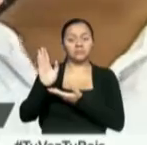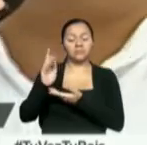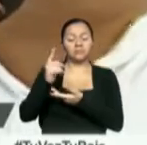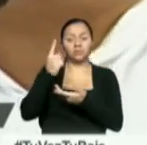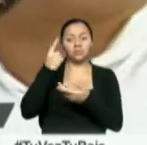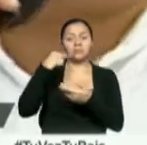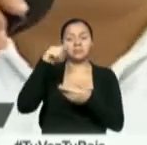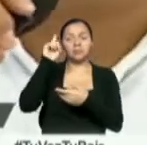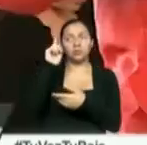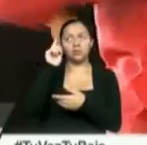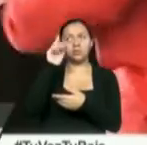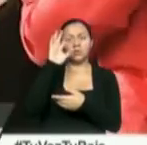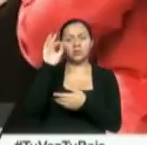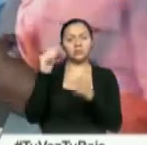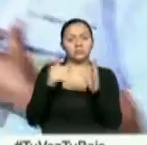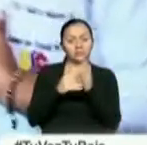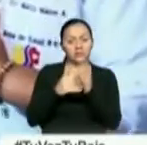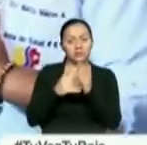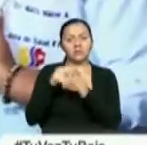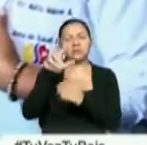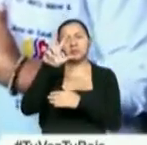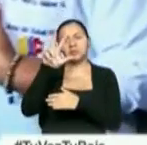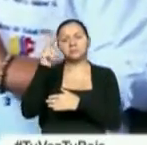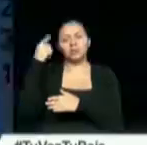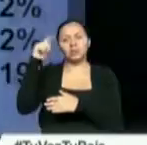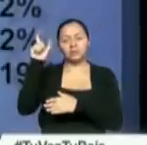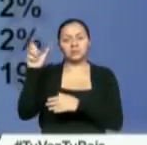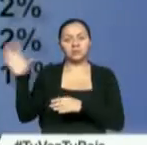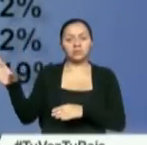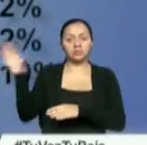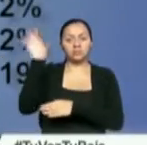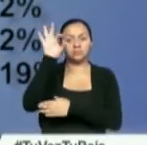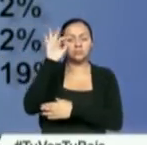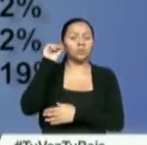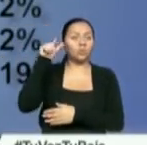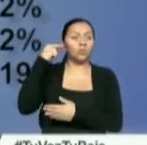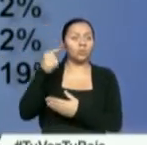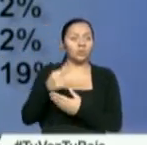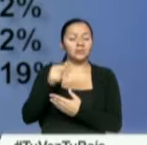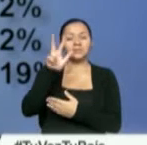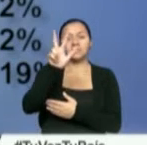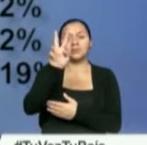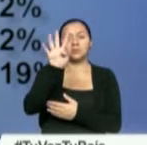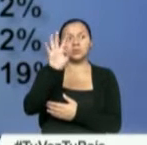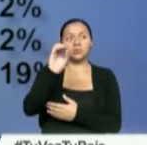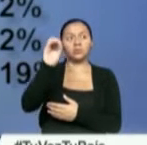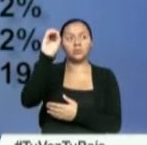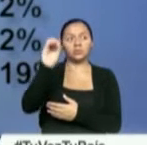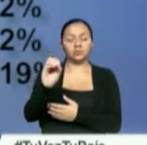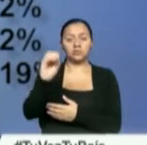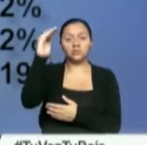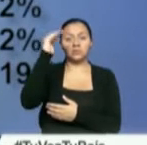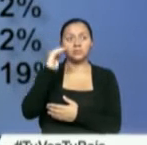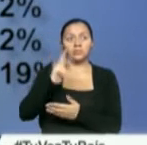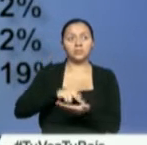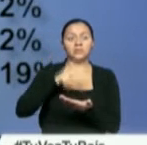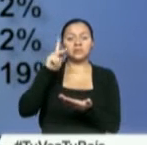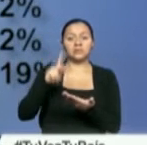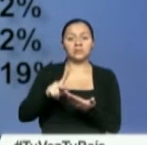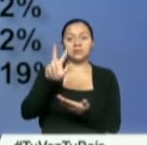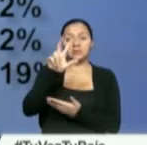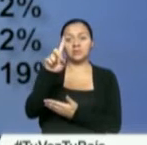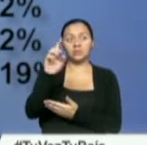y medio a casi tres millones y medio guayas representa el mayor número de solicitudes con un 34% seguido por pichincha con